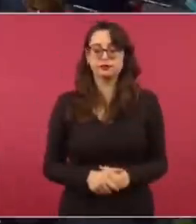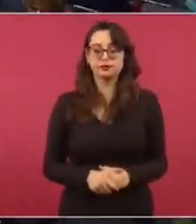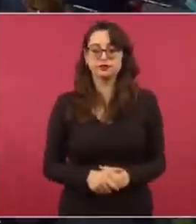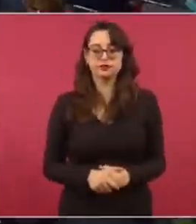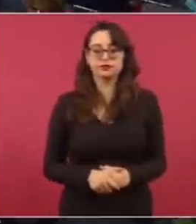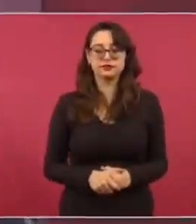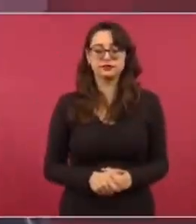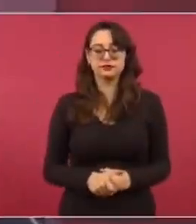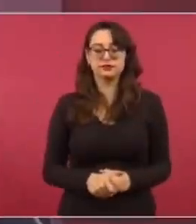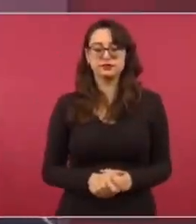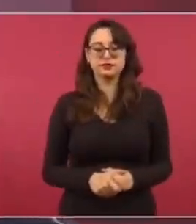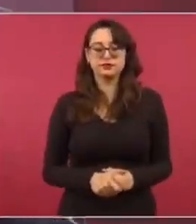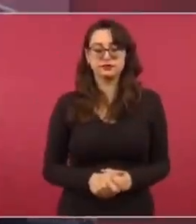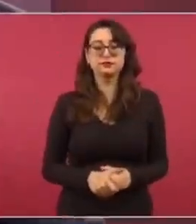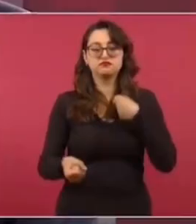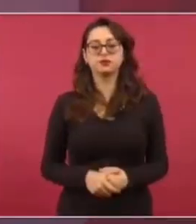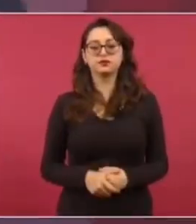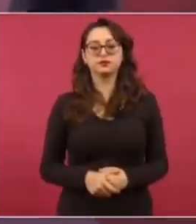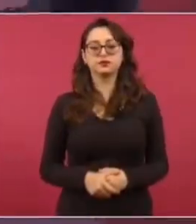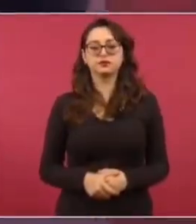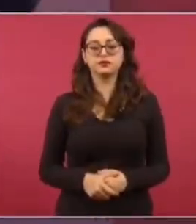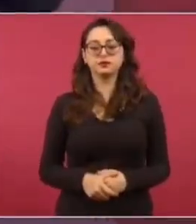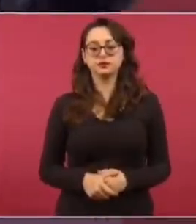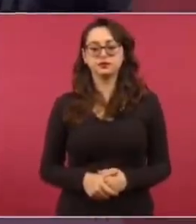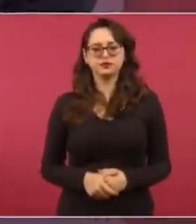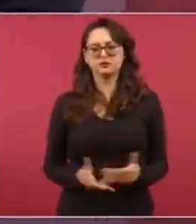habiendo periodistas millonarios